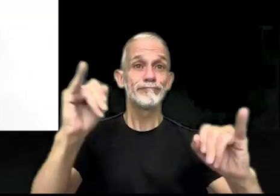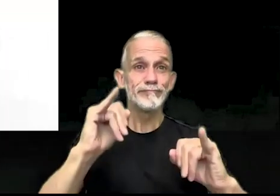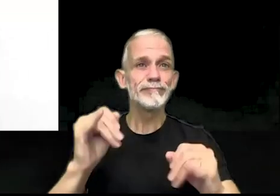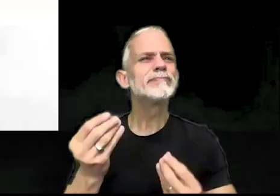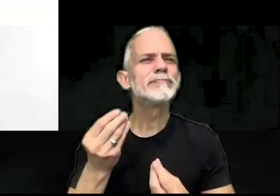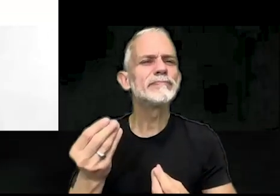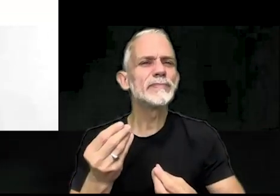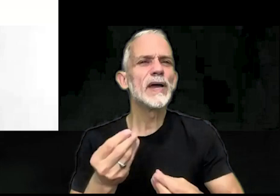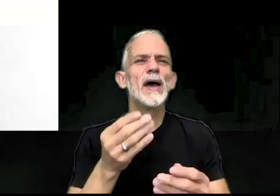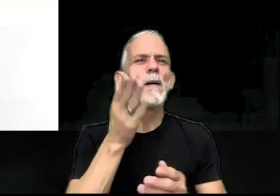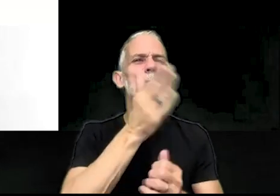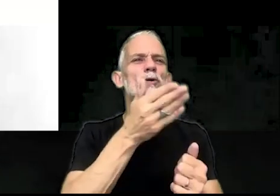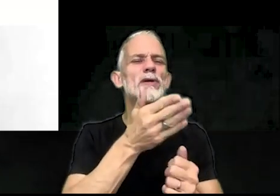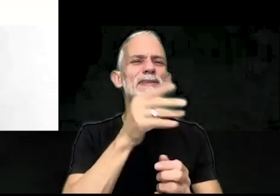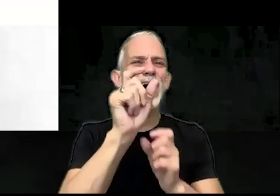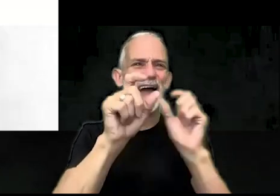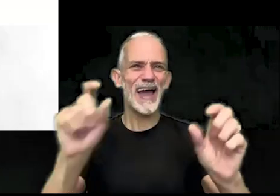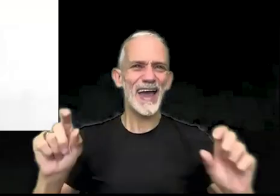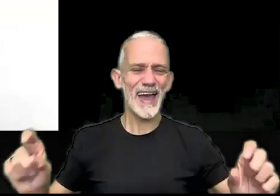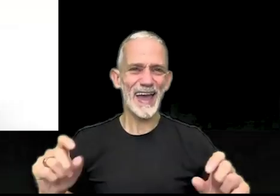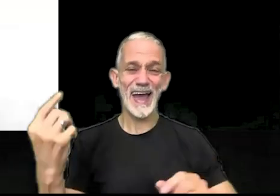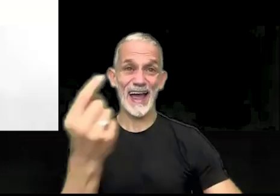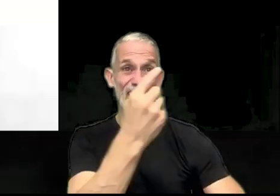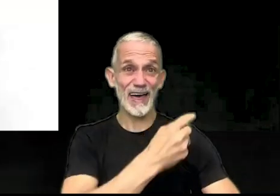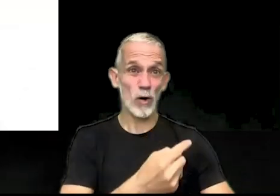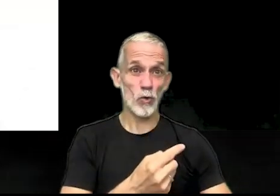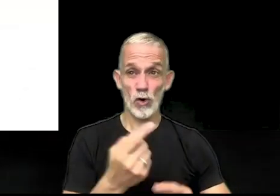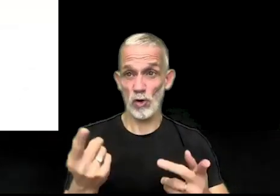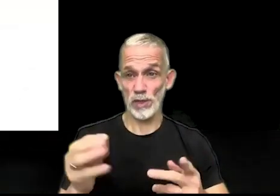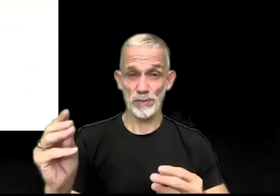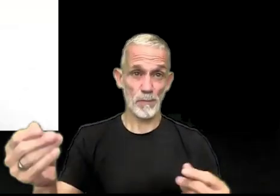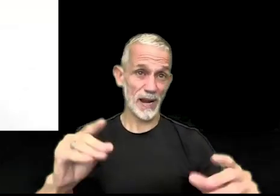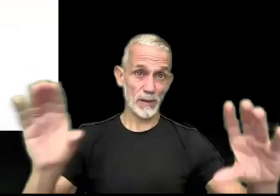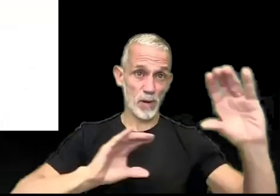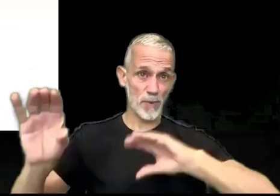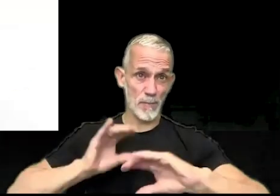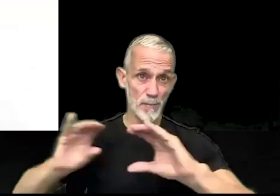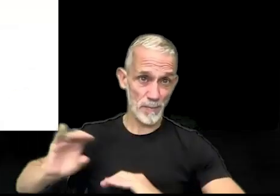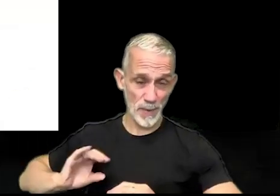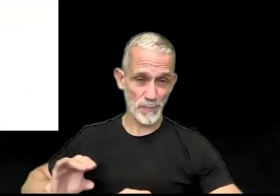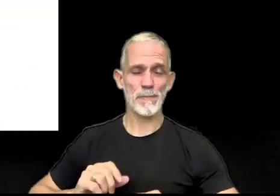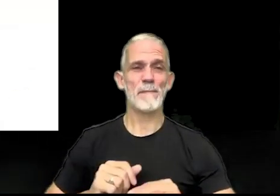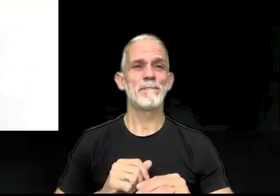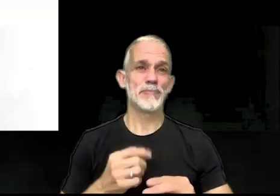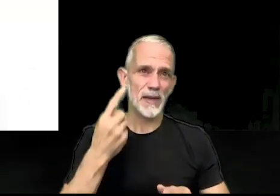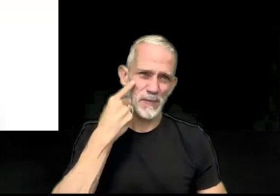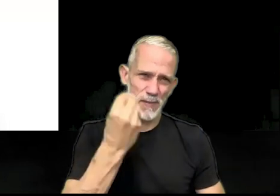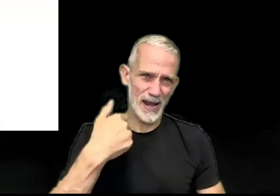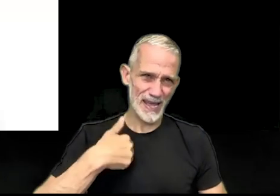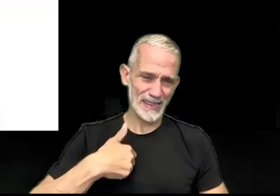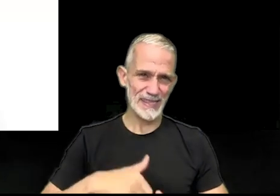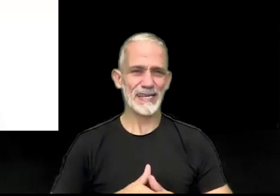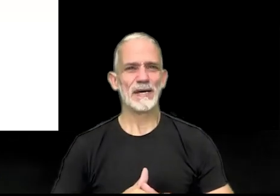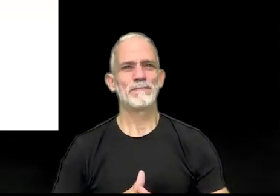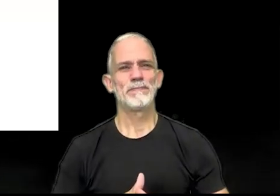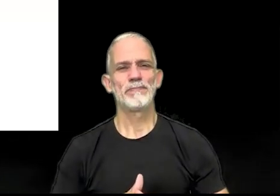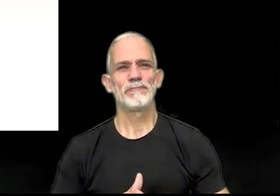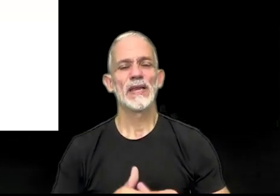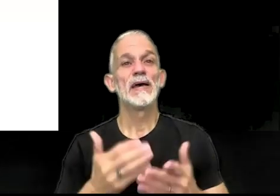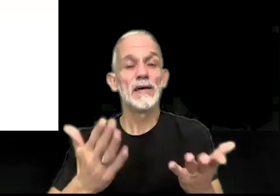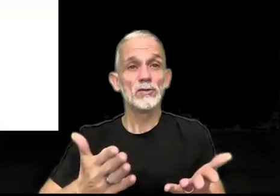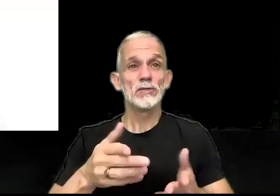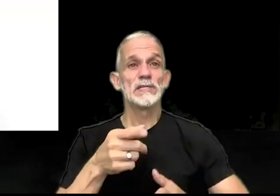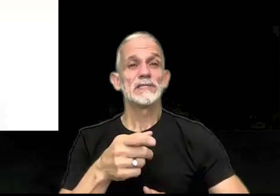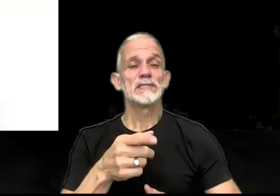notificar proporcionalmente a cada fiduciante beneficiario que sea residente argentino. Como